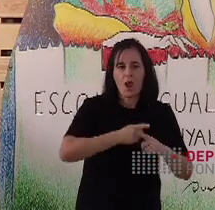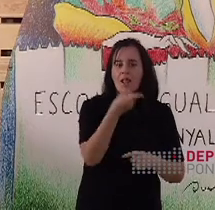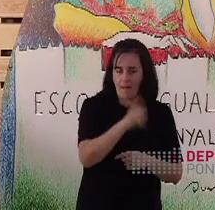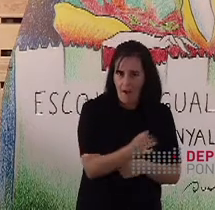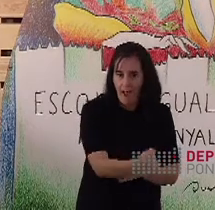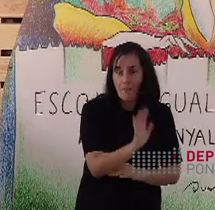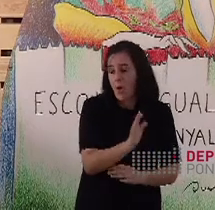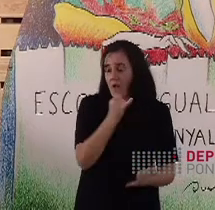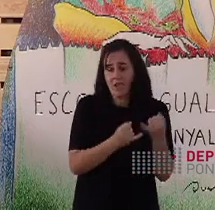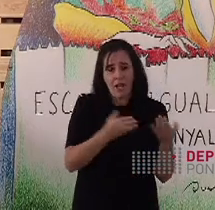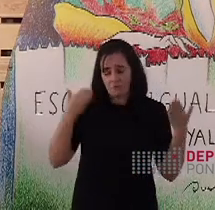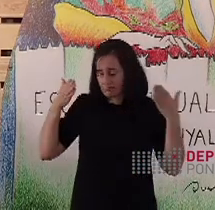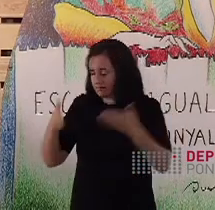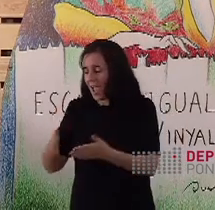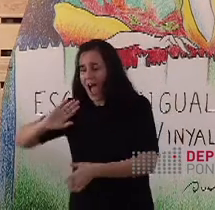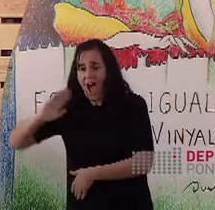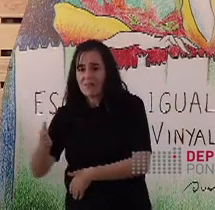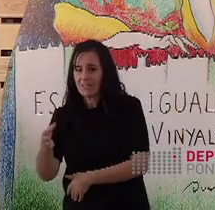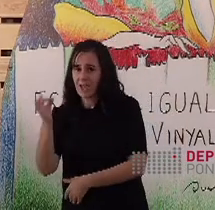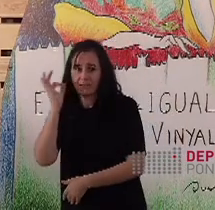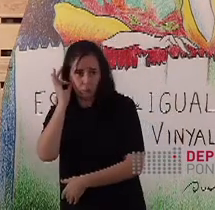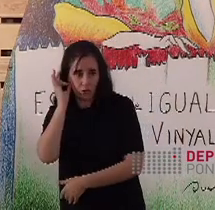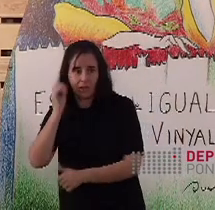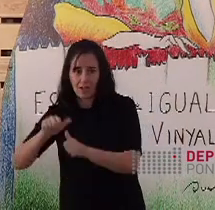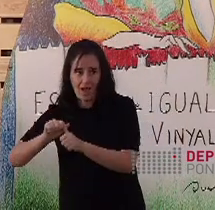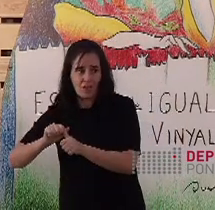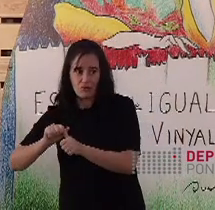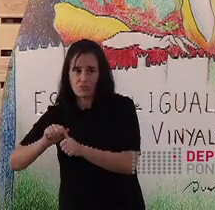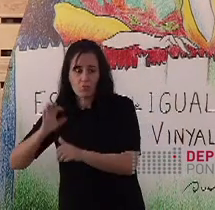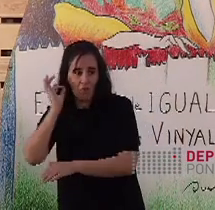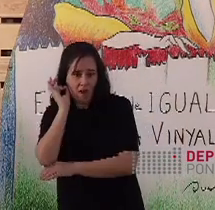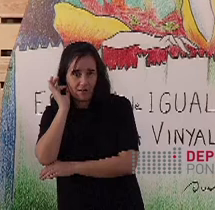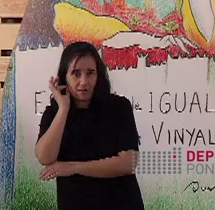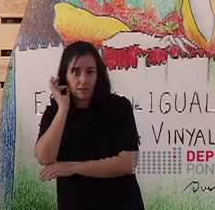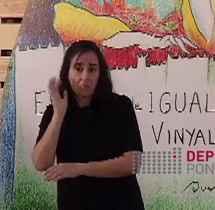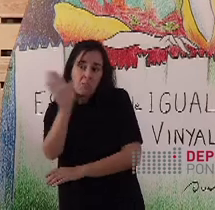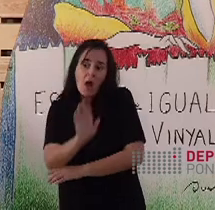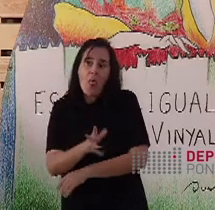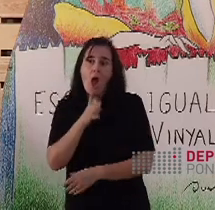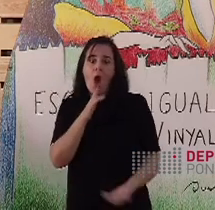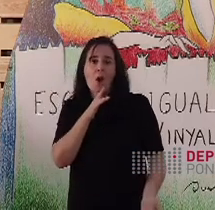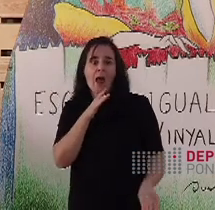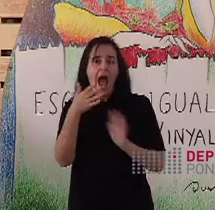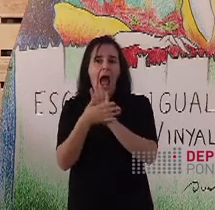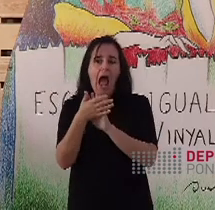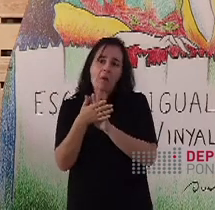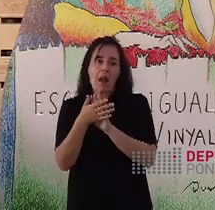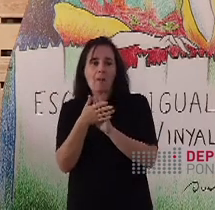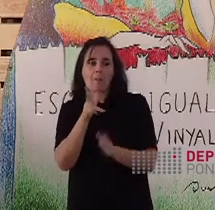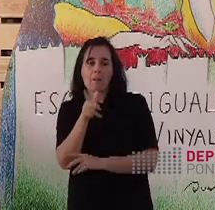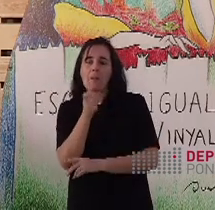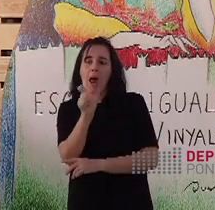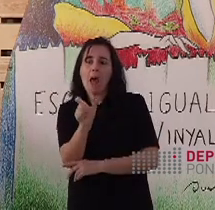de xénero, cousa que agora parece como que pues non se fala da mesma maneira,